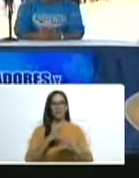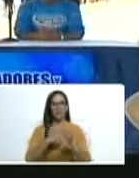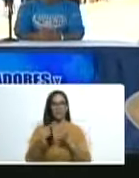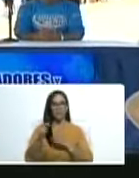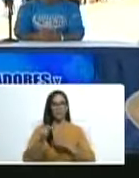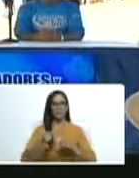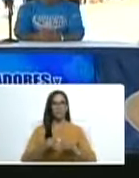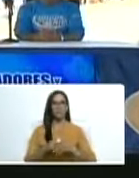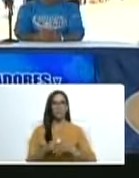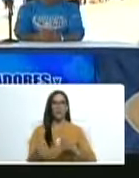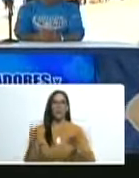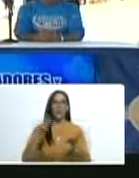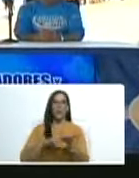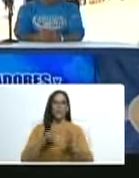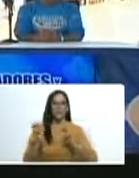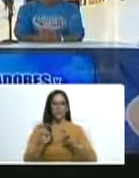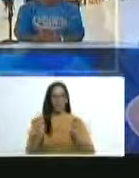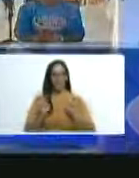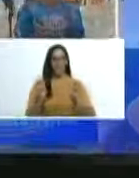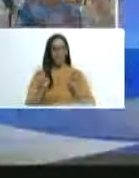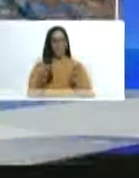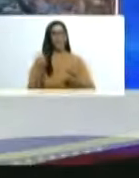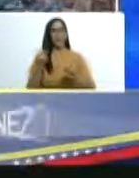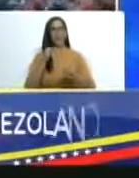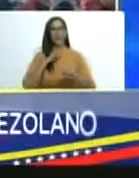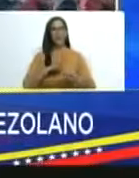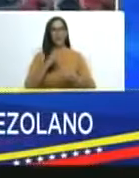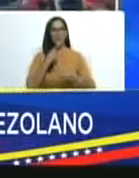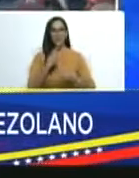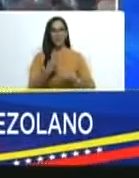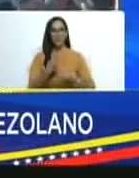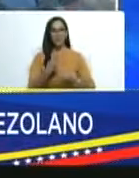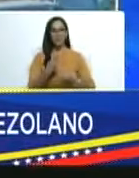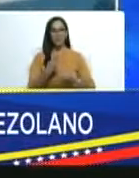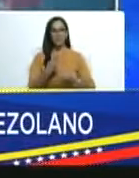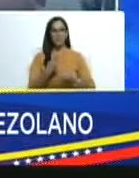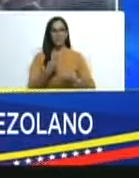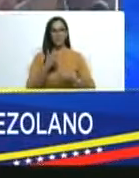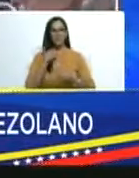Bueno, volviendo al tema, como les estaba diciendo,